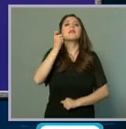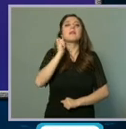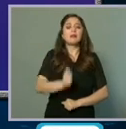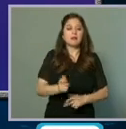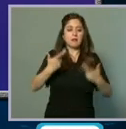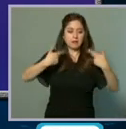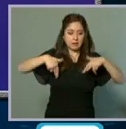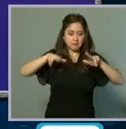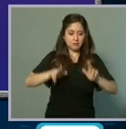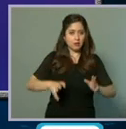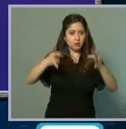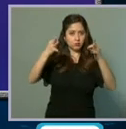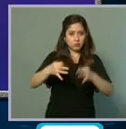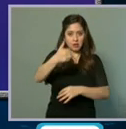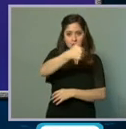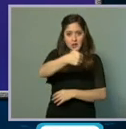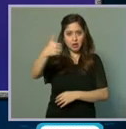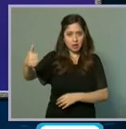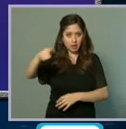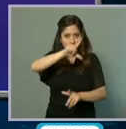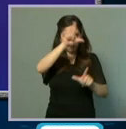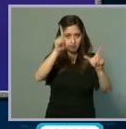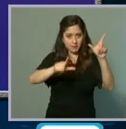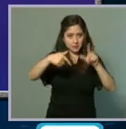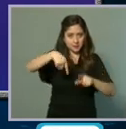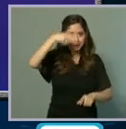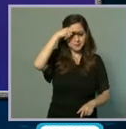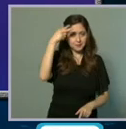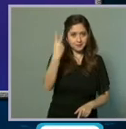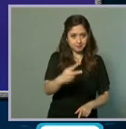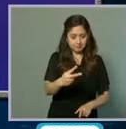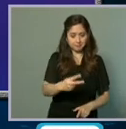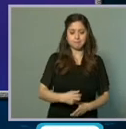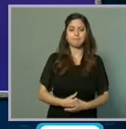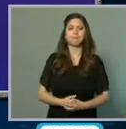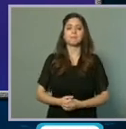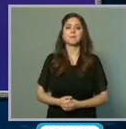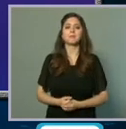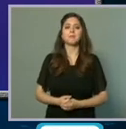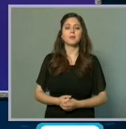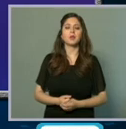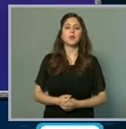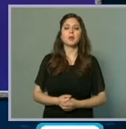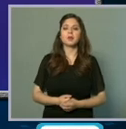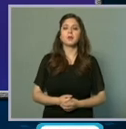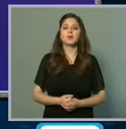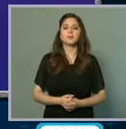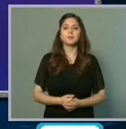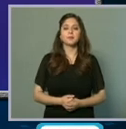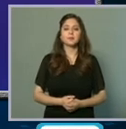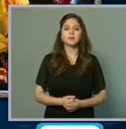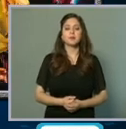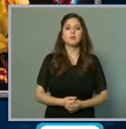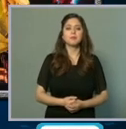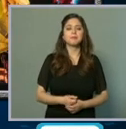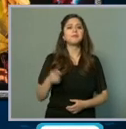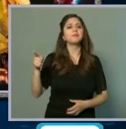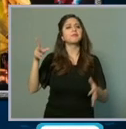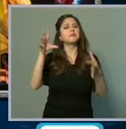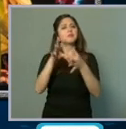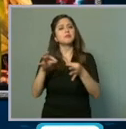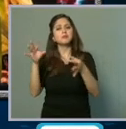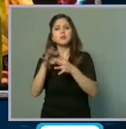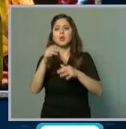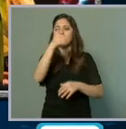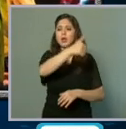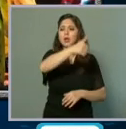nacional. Claro. Y que de alguna manera, aunque como dices, los géneros están son de otros lugares, pues